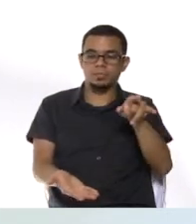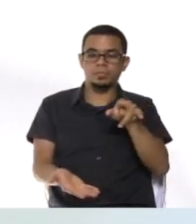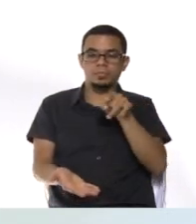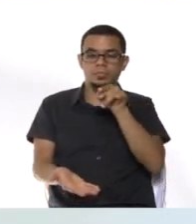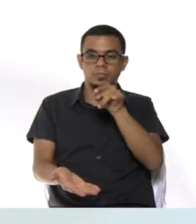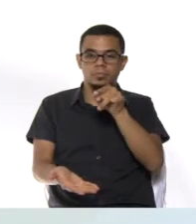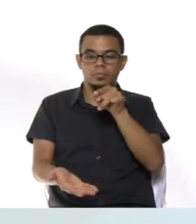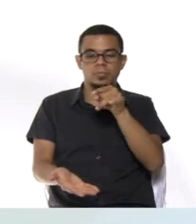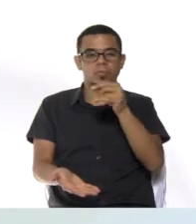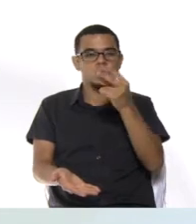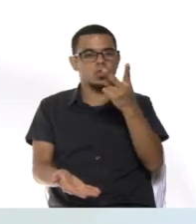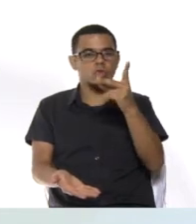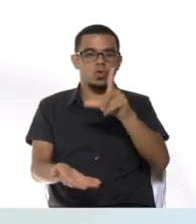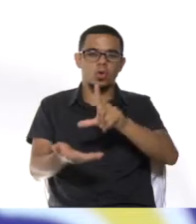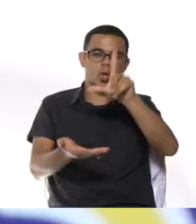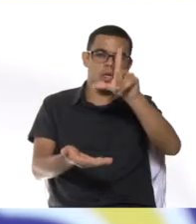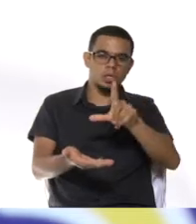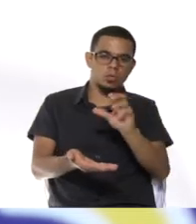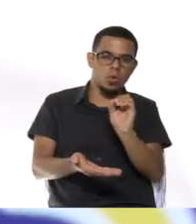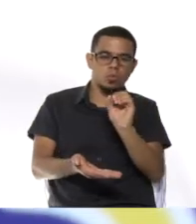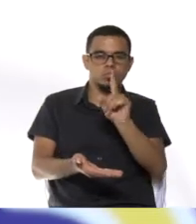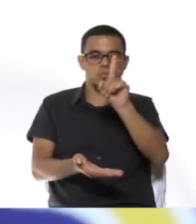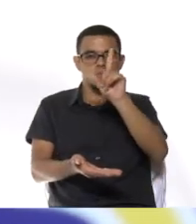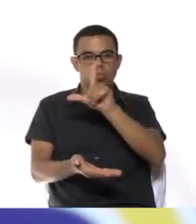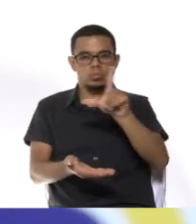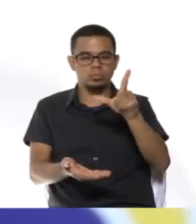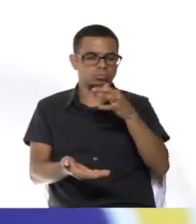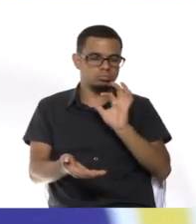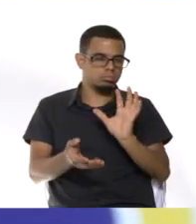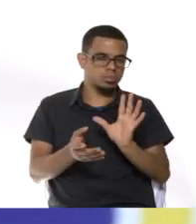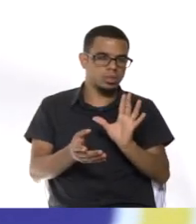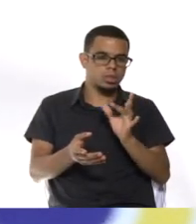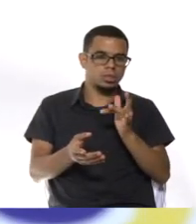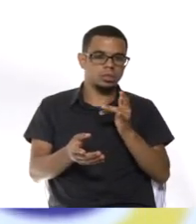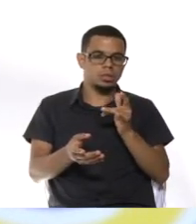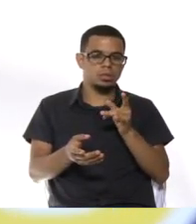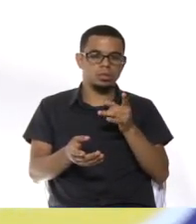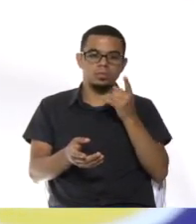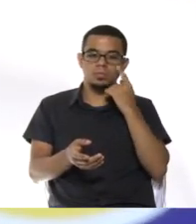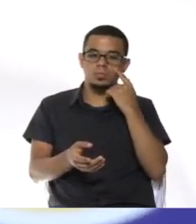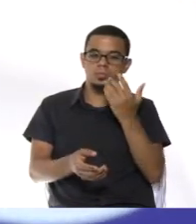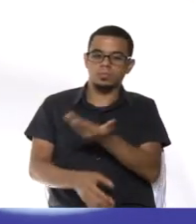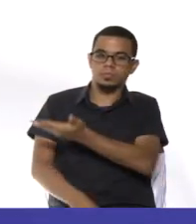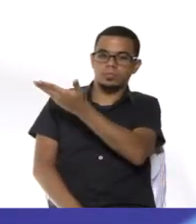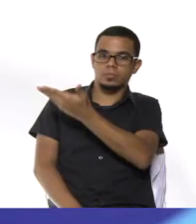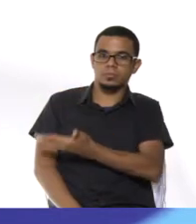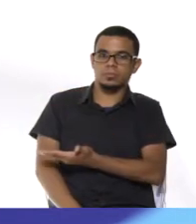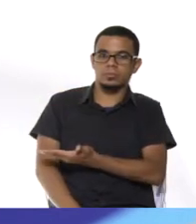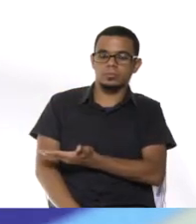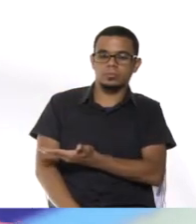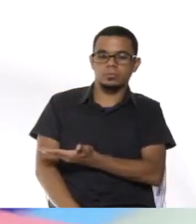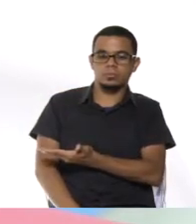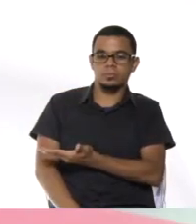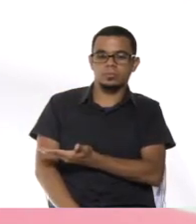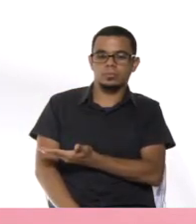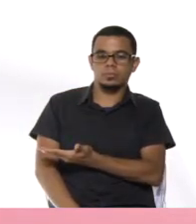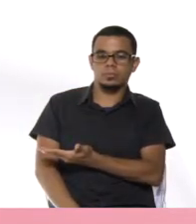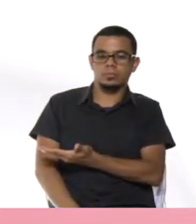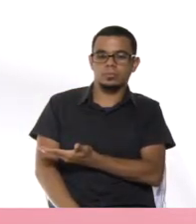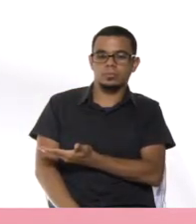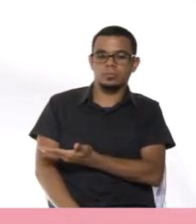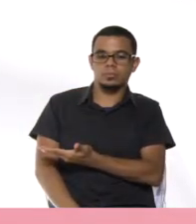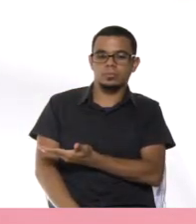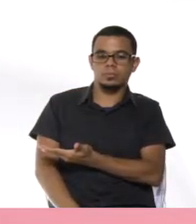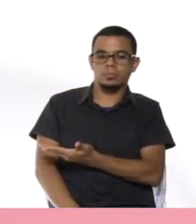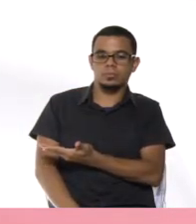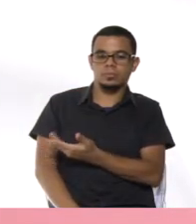2 litros. Podemos usar tapas de refresco y podemos usar palitos de colores, que en este caso podemos elaborar